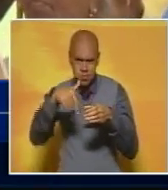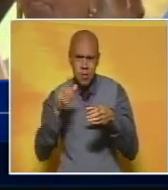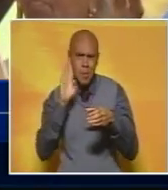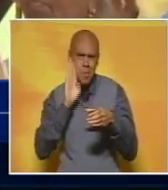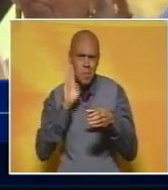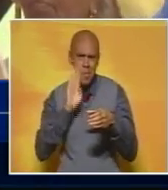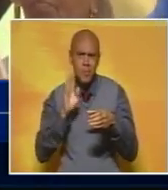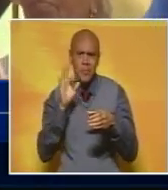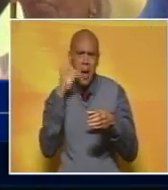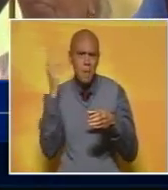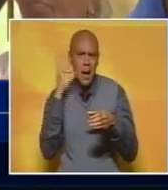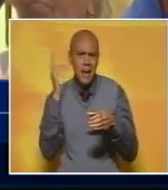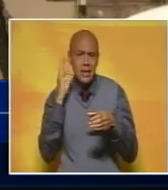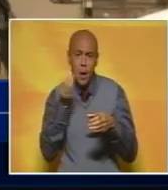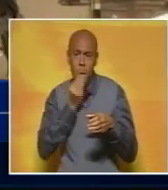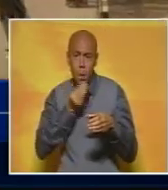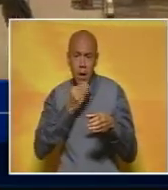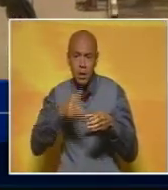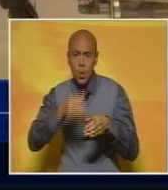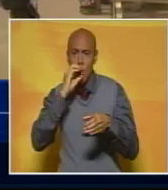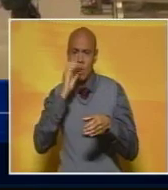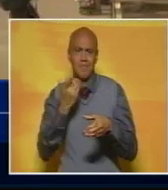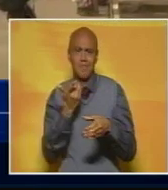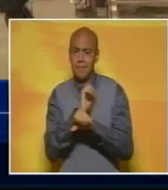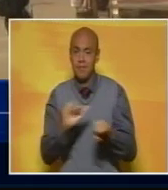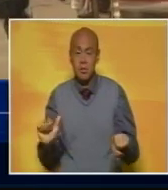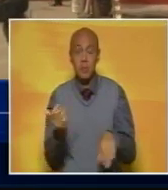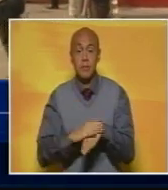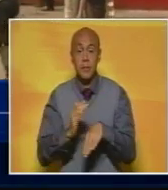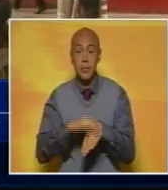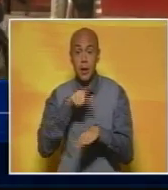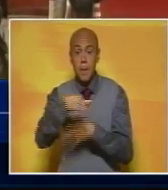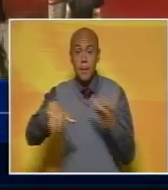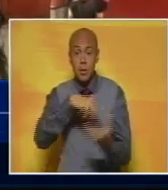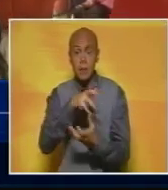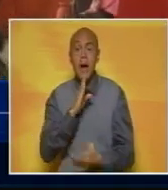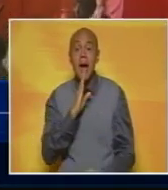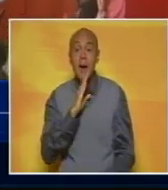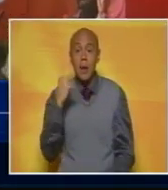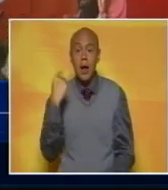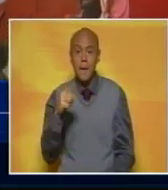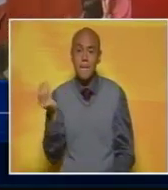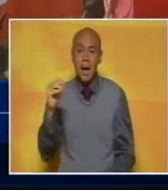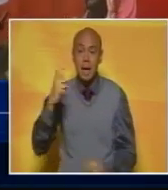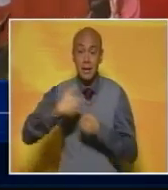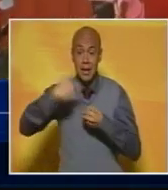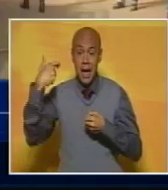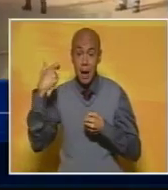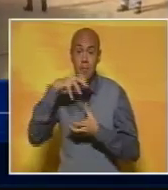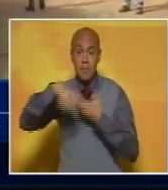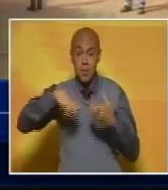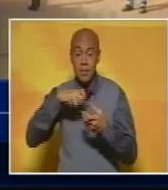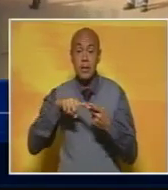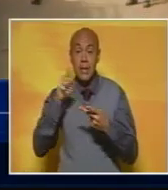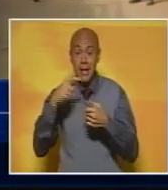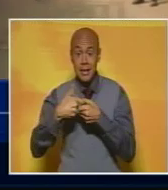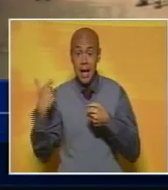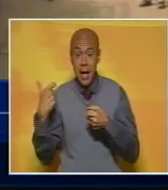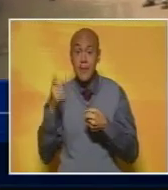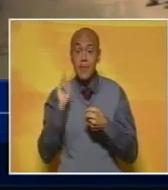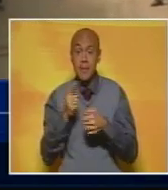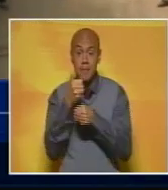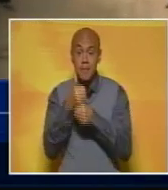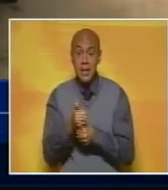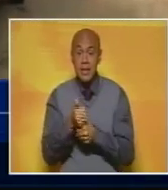que no es de consumo humano. Alegan que a la problemática del agua se le suma el gas doméstico. Señalan que para comprarlo deben esperar